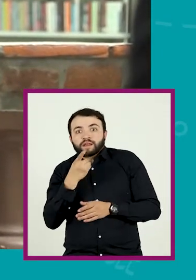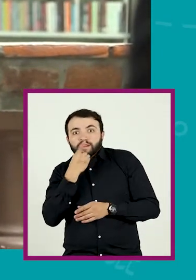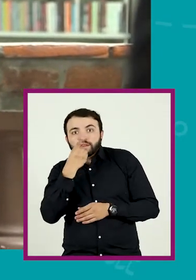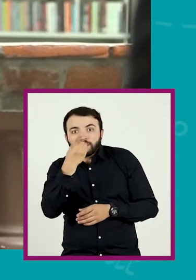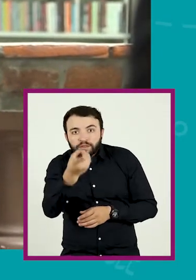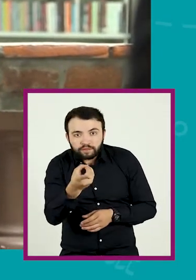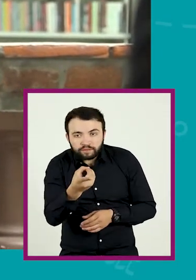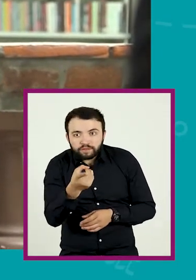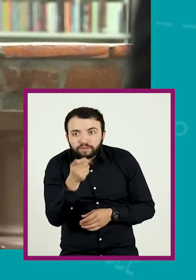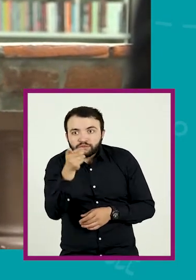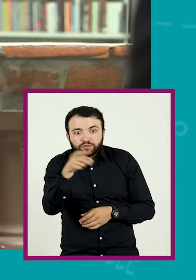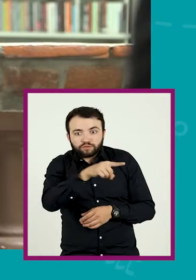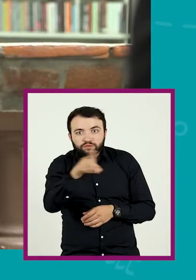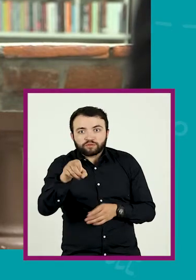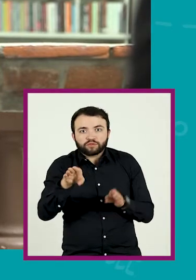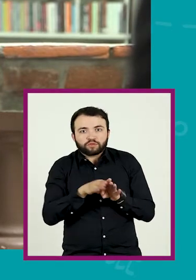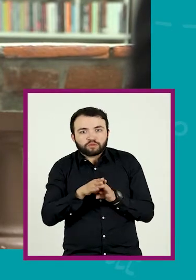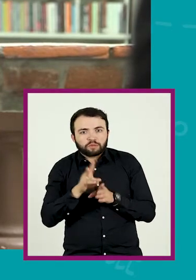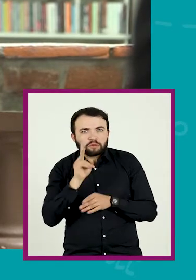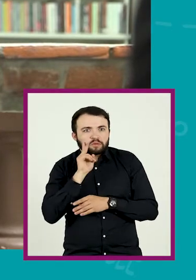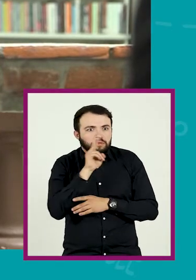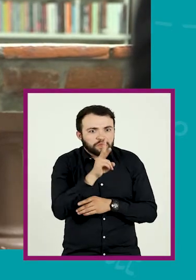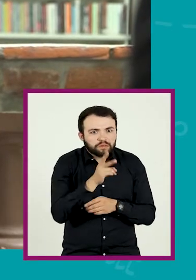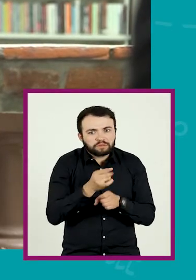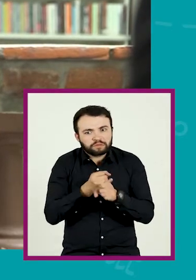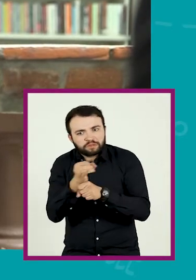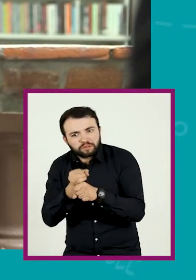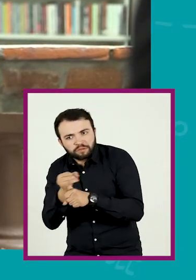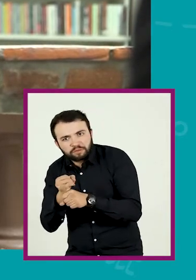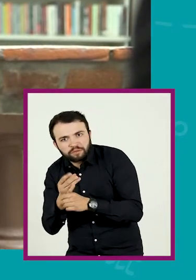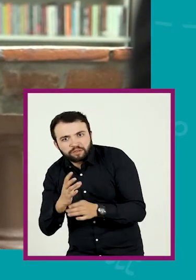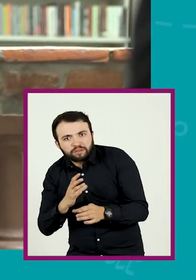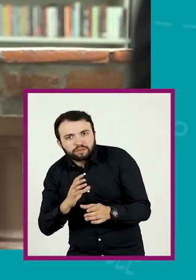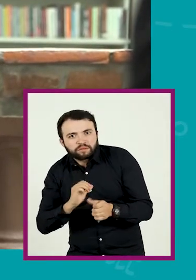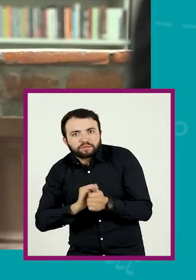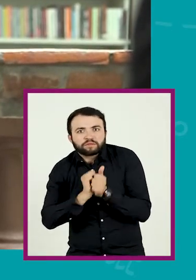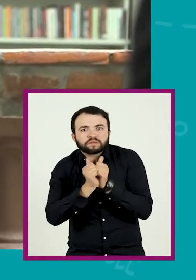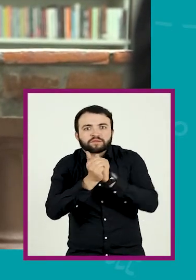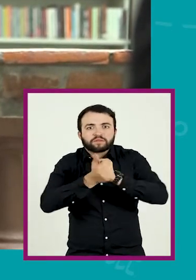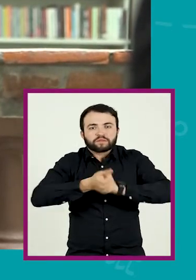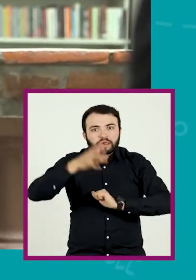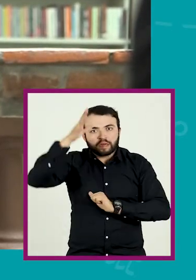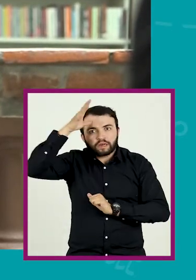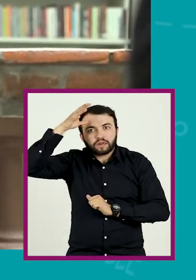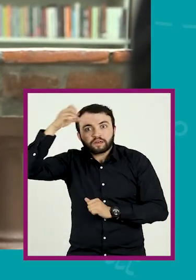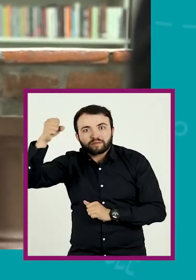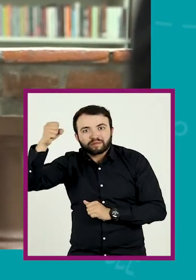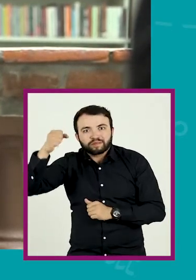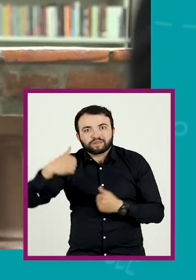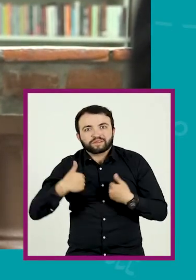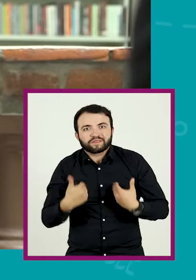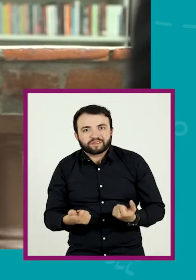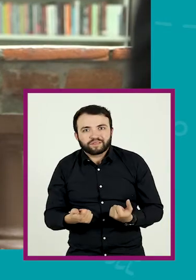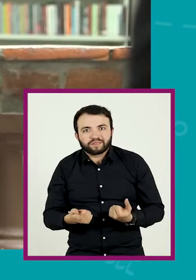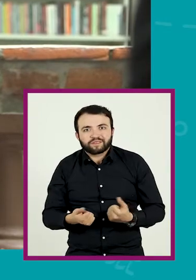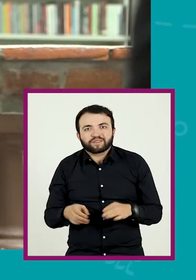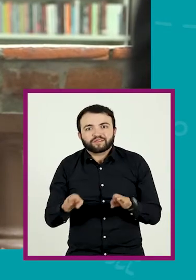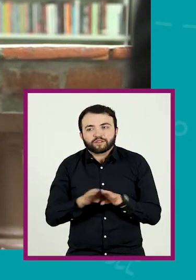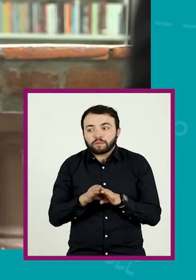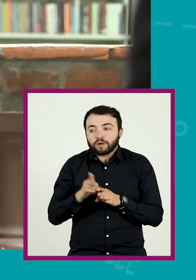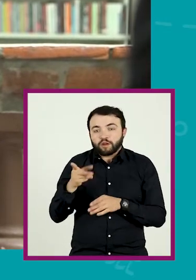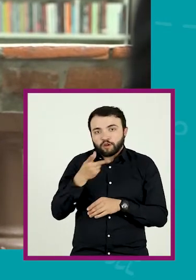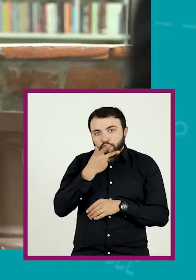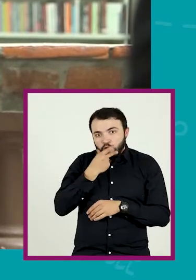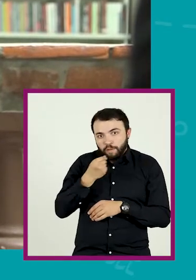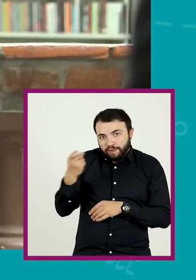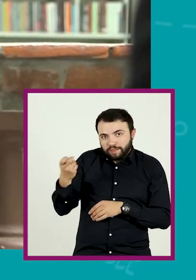la observación como un obstáculo. Claro. Al contrario, lo que nos plantea Kant es que debe haber una asociación, él lo